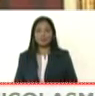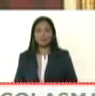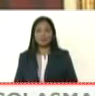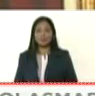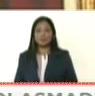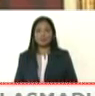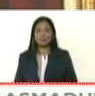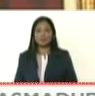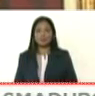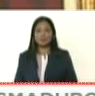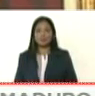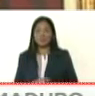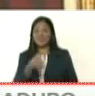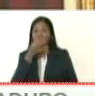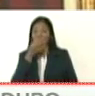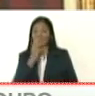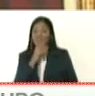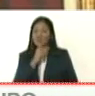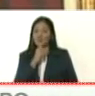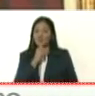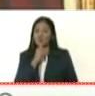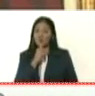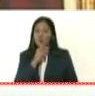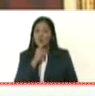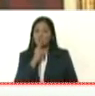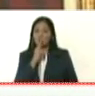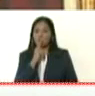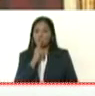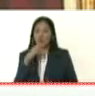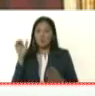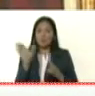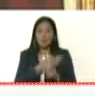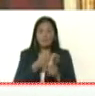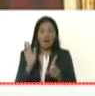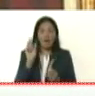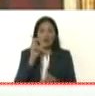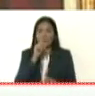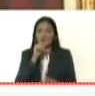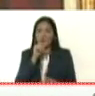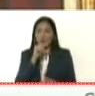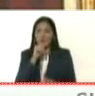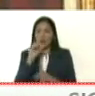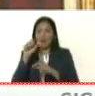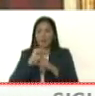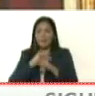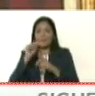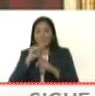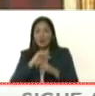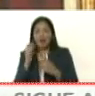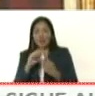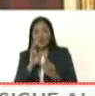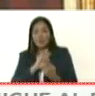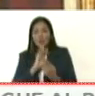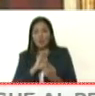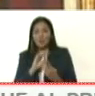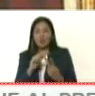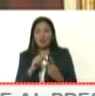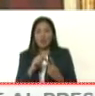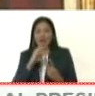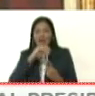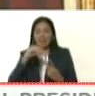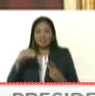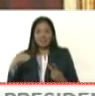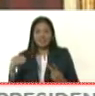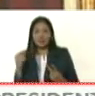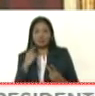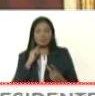No es plátano verde. Plátano golpista, no. Plátano maduro. Ácido cítrico,